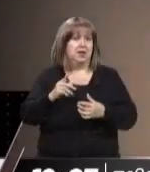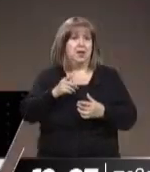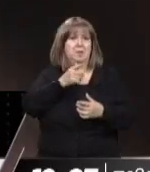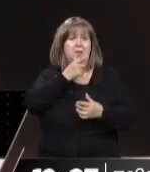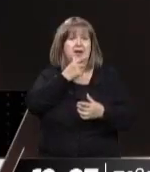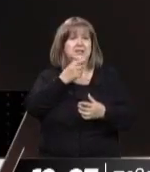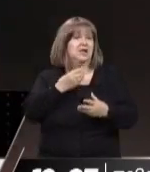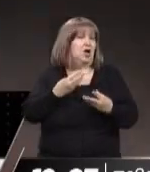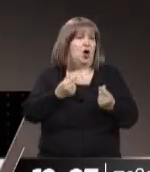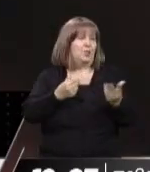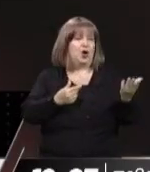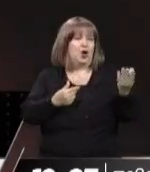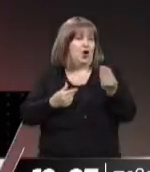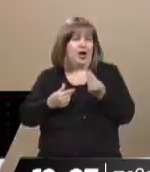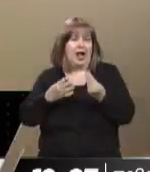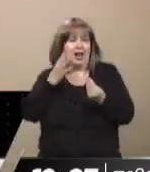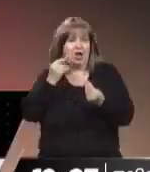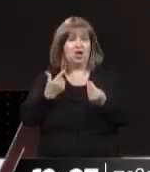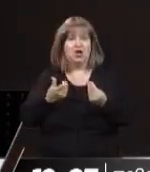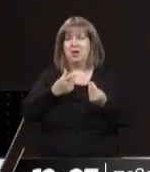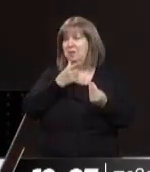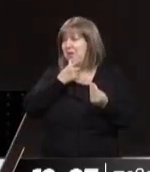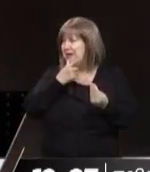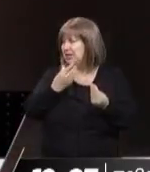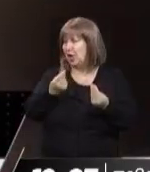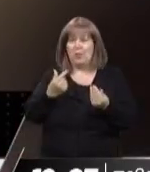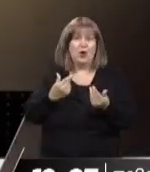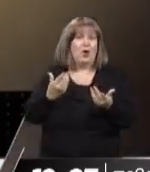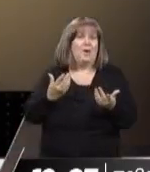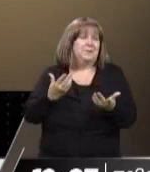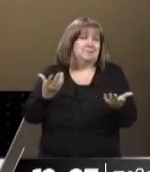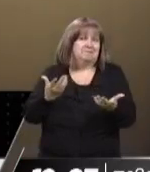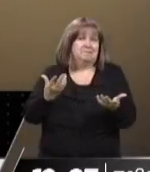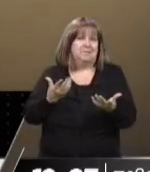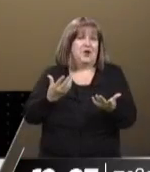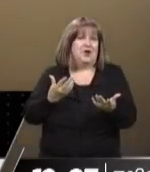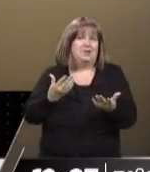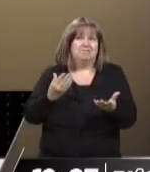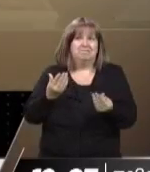cortesía, como decía, con mis amigos, con mi compañero.